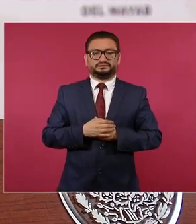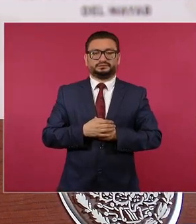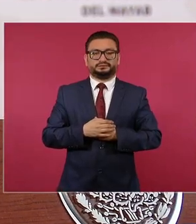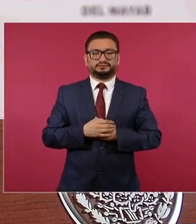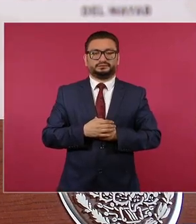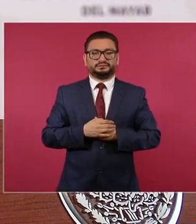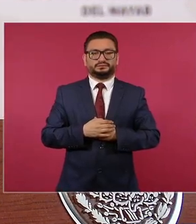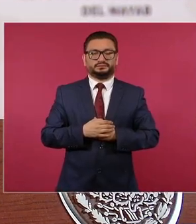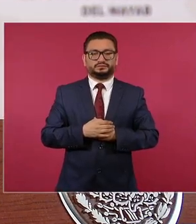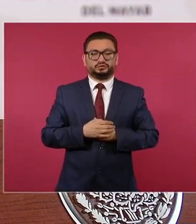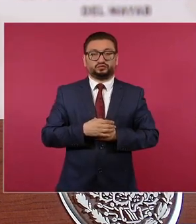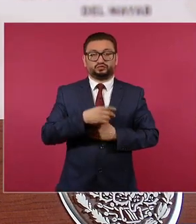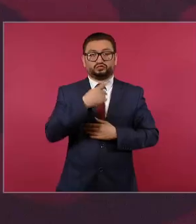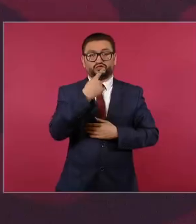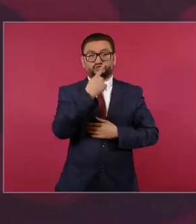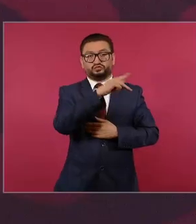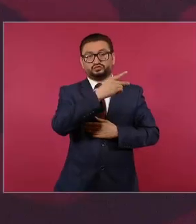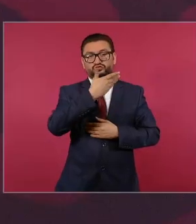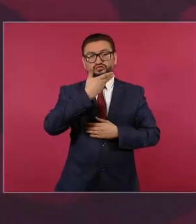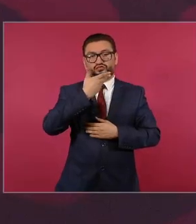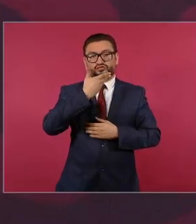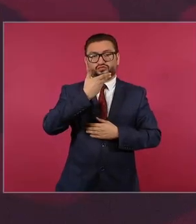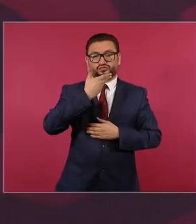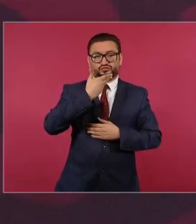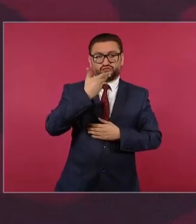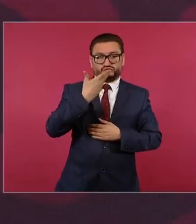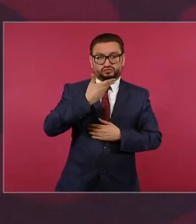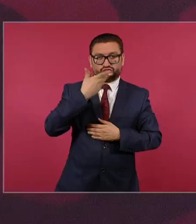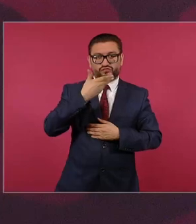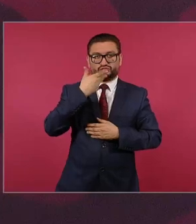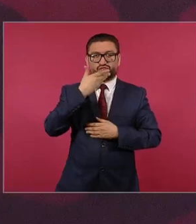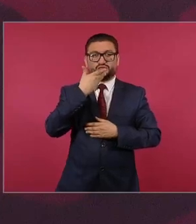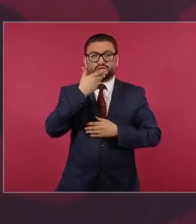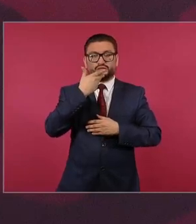de su esquema de entregar apoyos